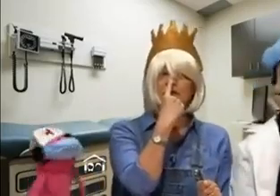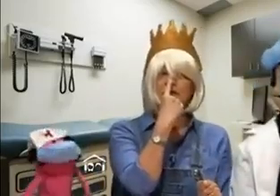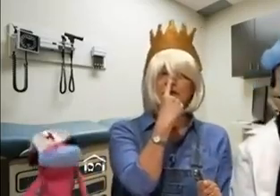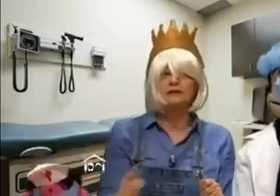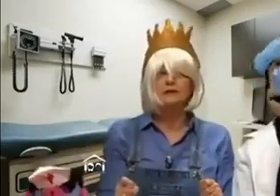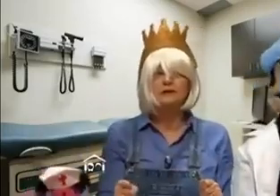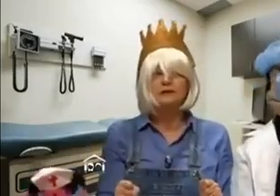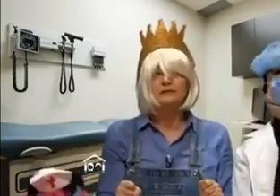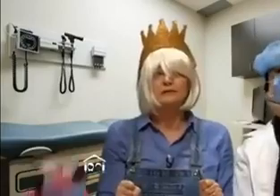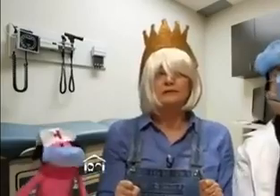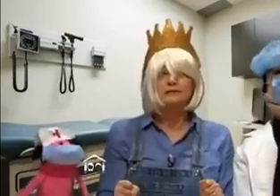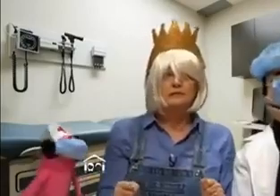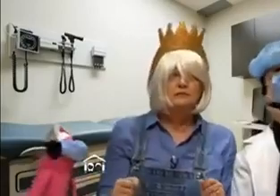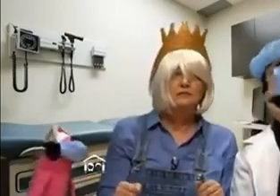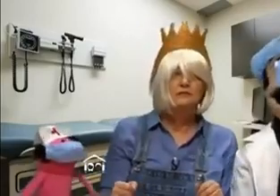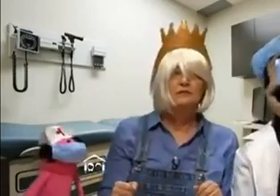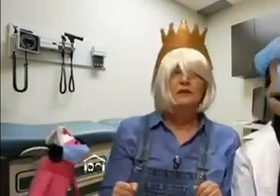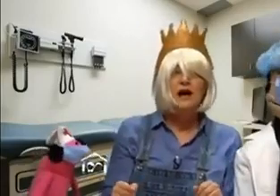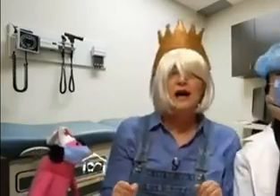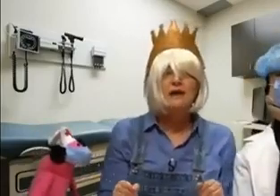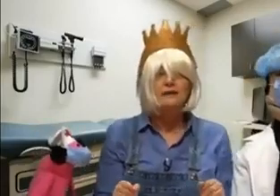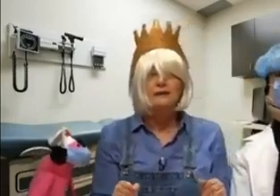Apunte, enfermera. Repita conmigo.